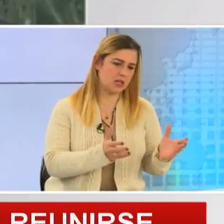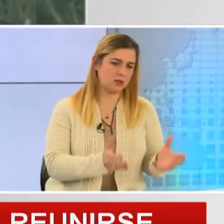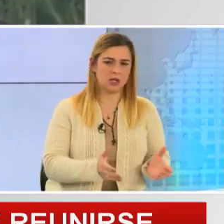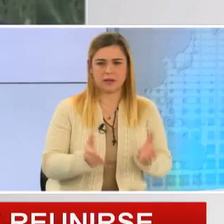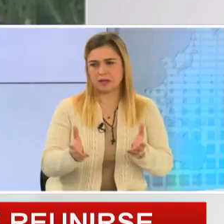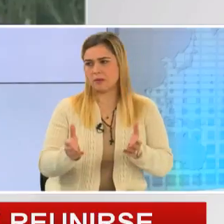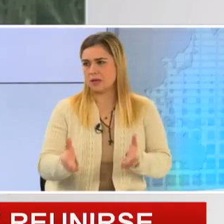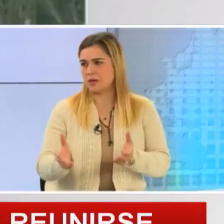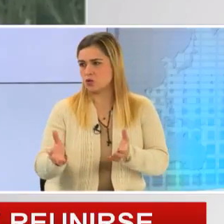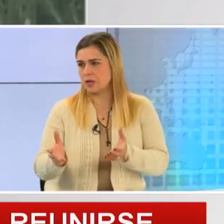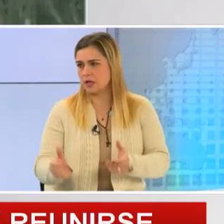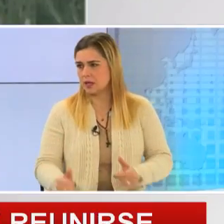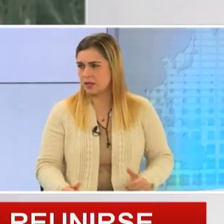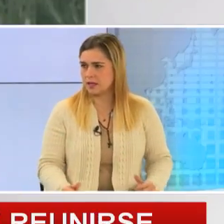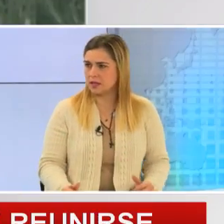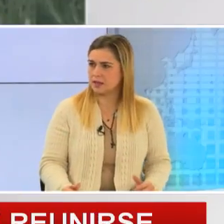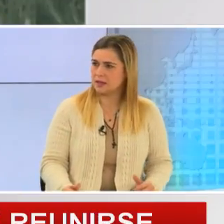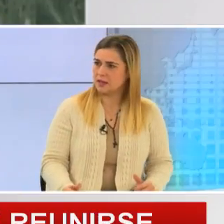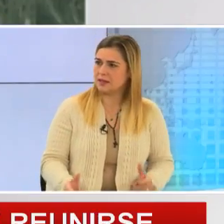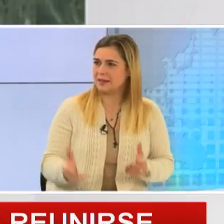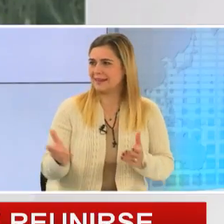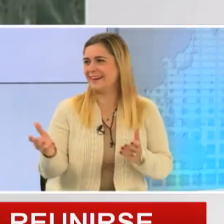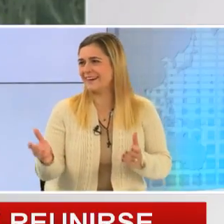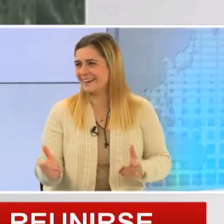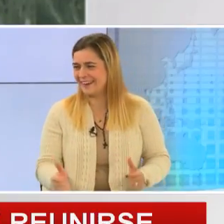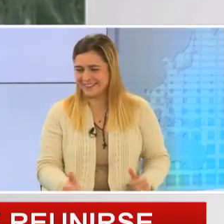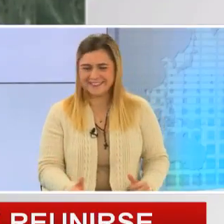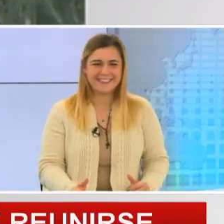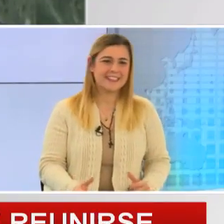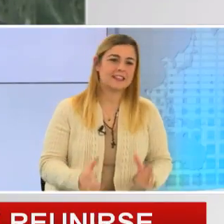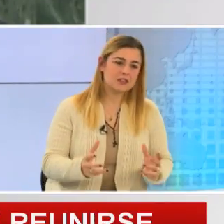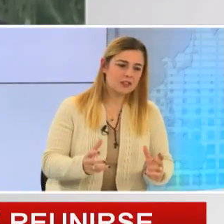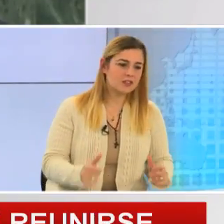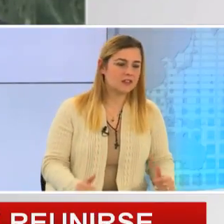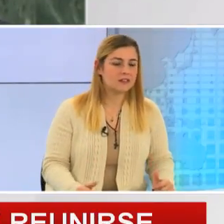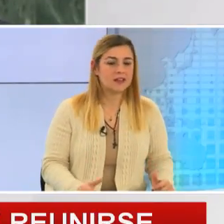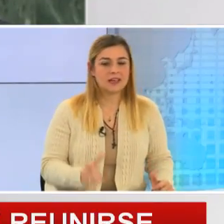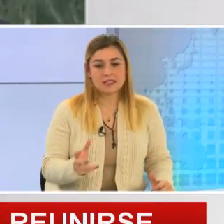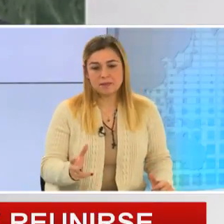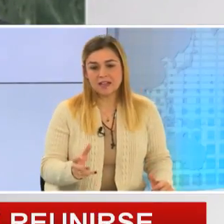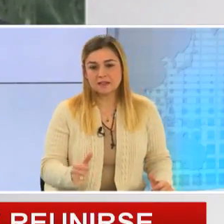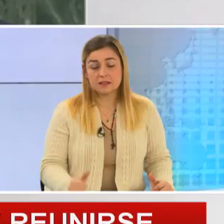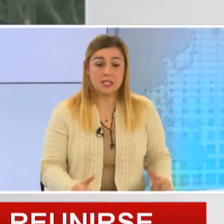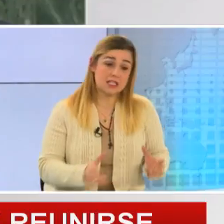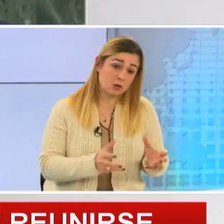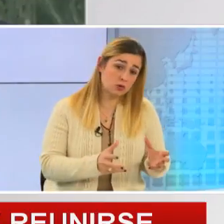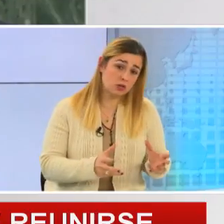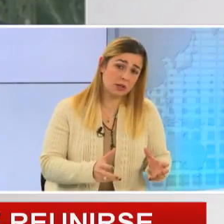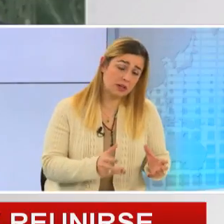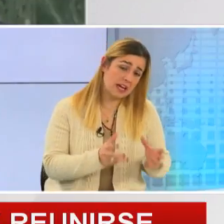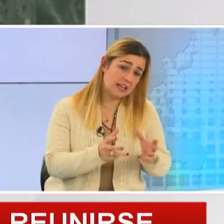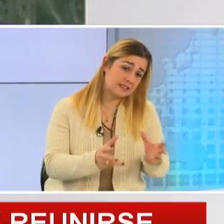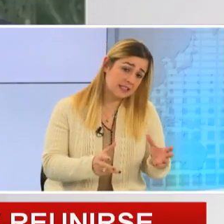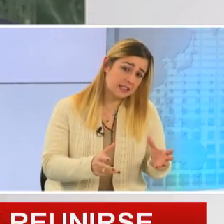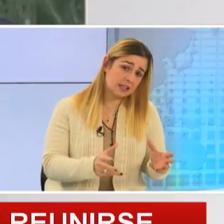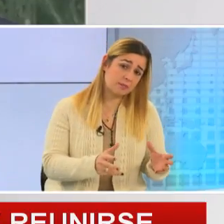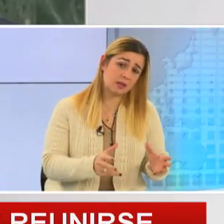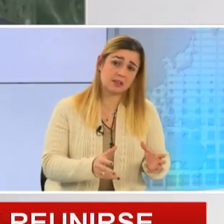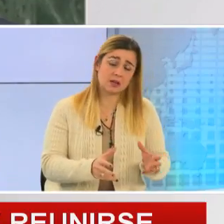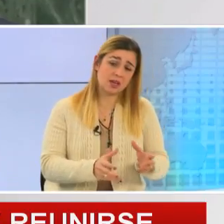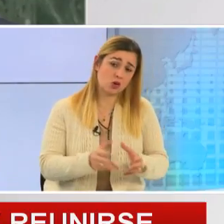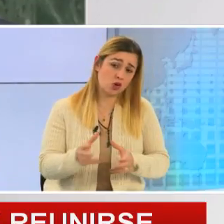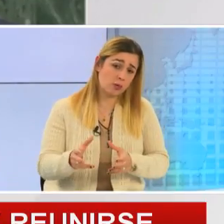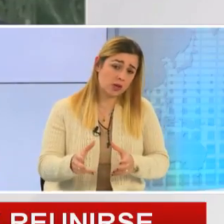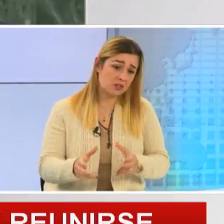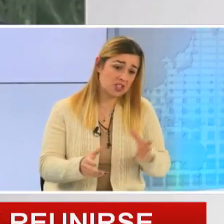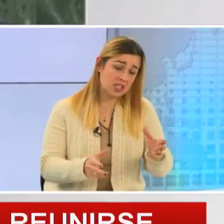que China, ¿cómo le va a reclamar a Venezuela que haya... Que sea democrático, no tiene sentido, ¿no? Claro. Por supuesto. Entonces, esa parte sí. Y segundo, bueno, las garantías respecto